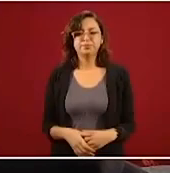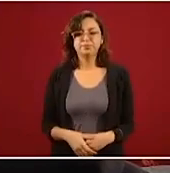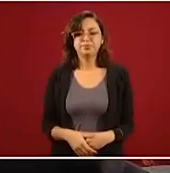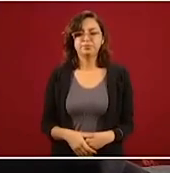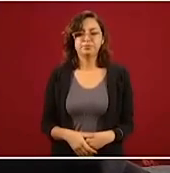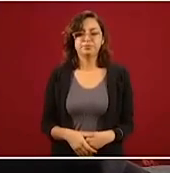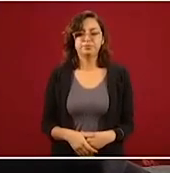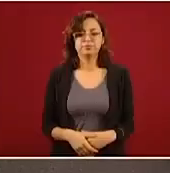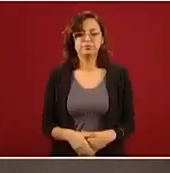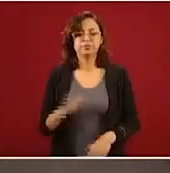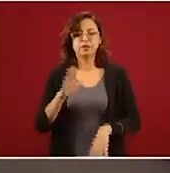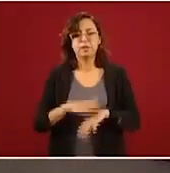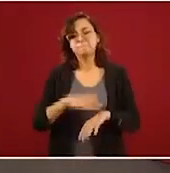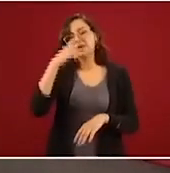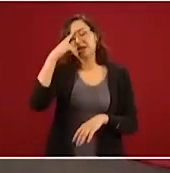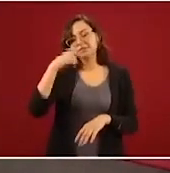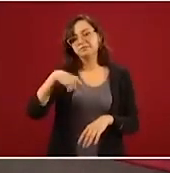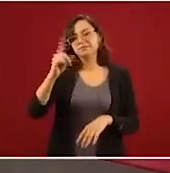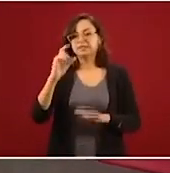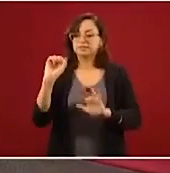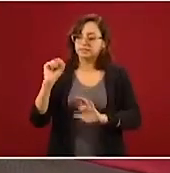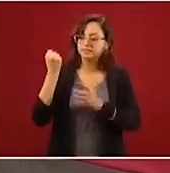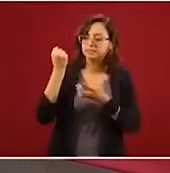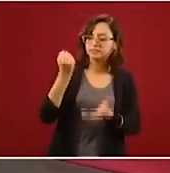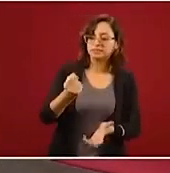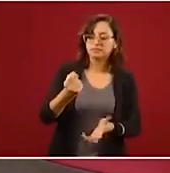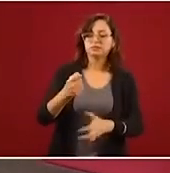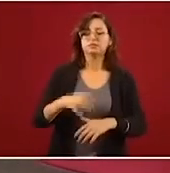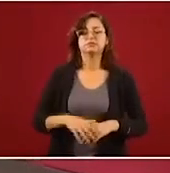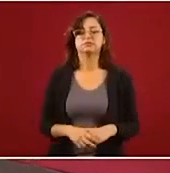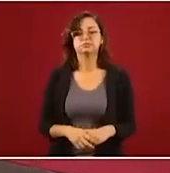haya facilidades para la inversión